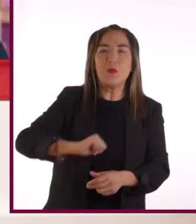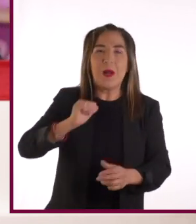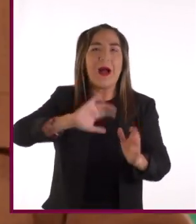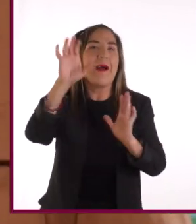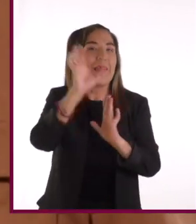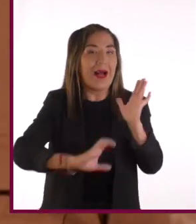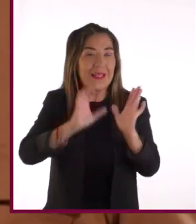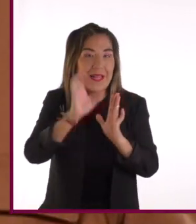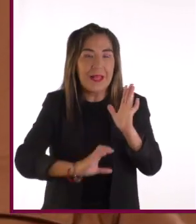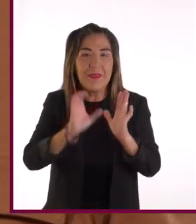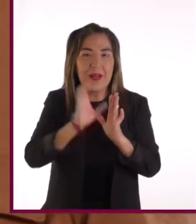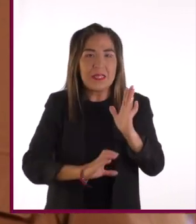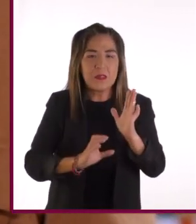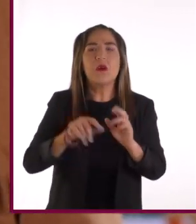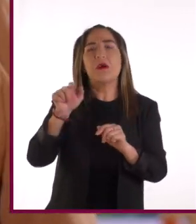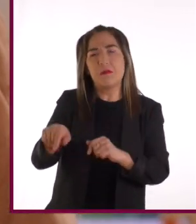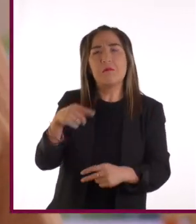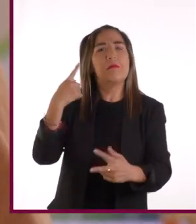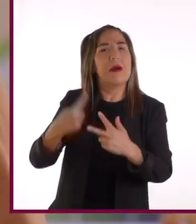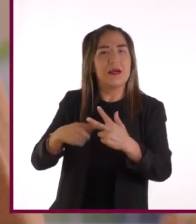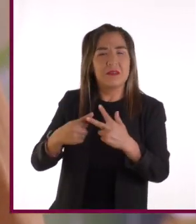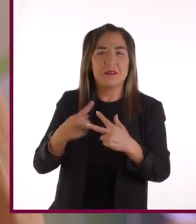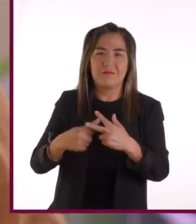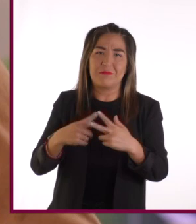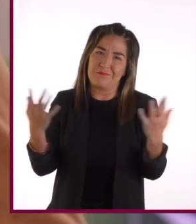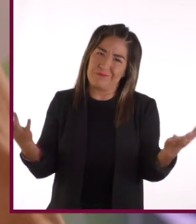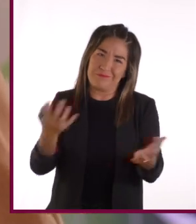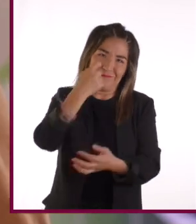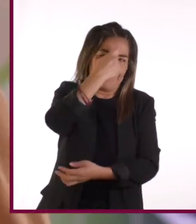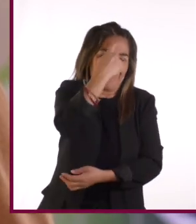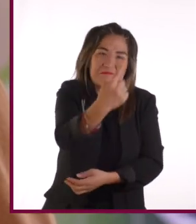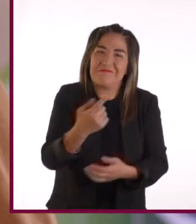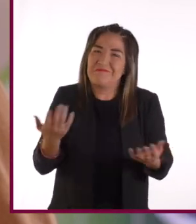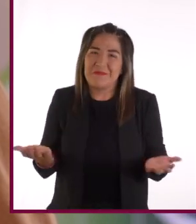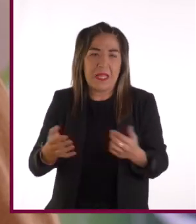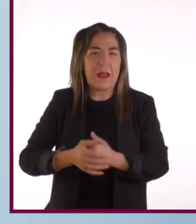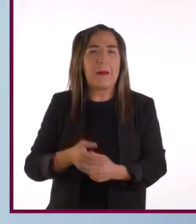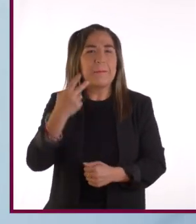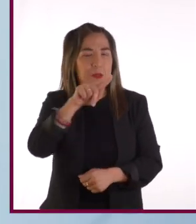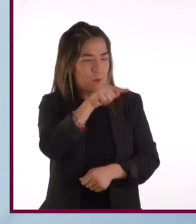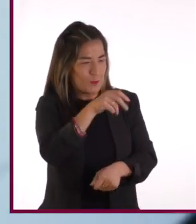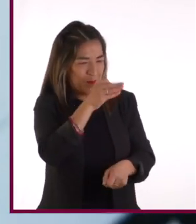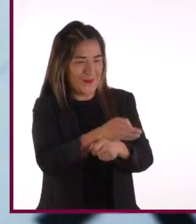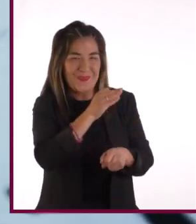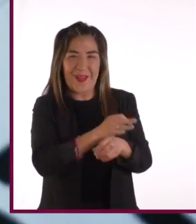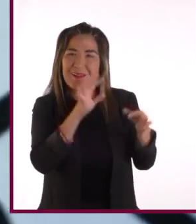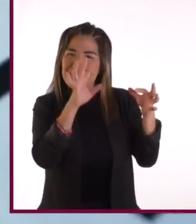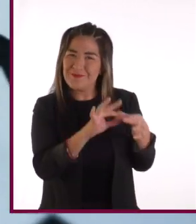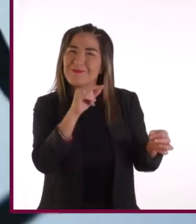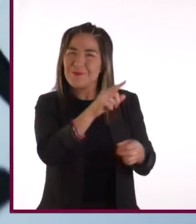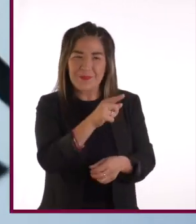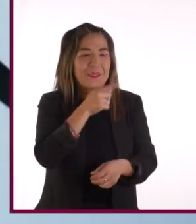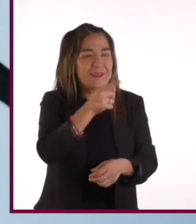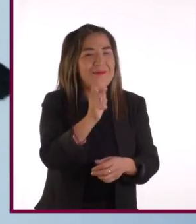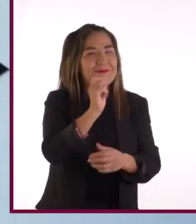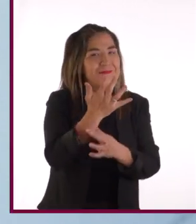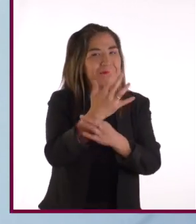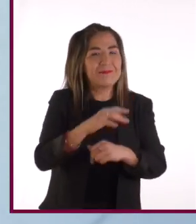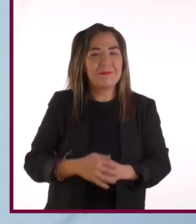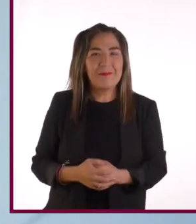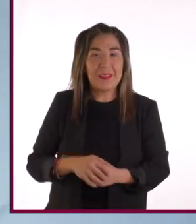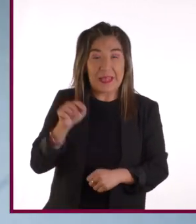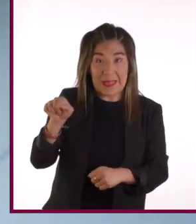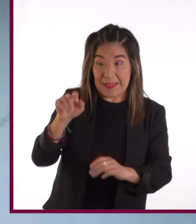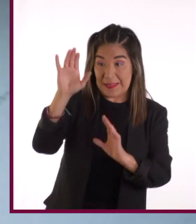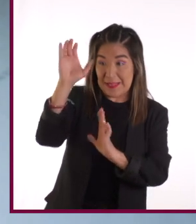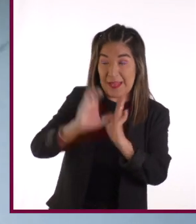los números o los sistemas que utilizamos para las matemáticas son inventados. Pero acabas de decir algo muy interesante,